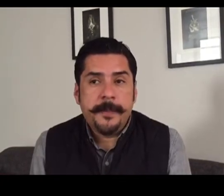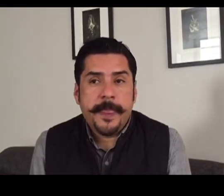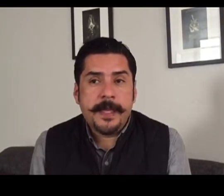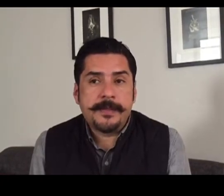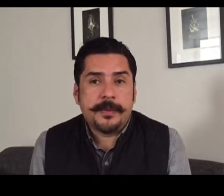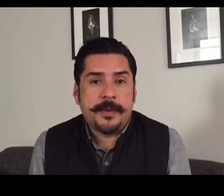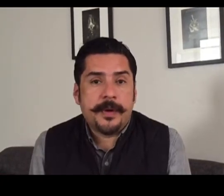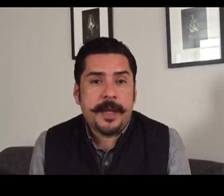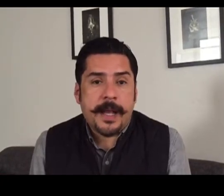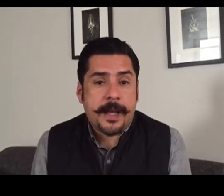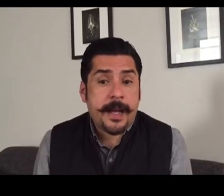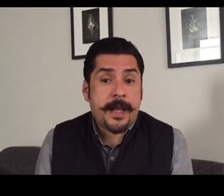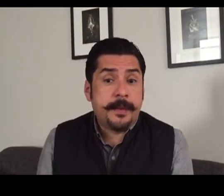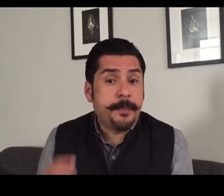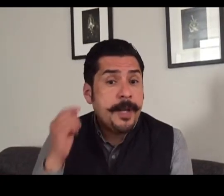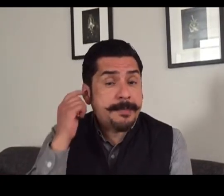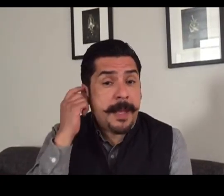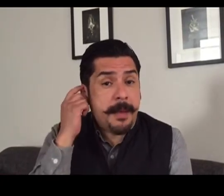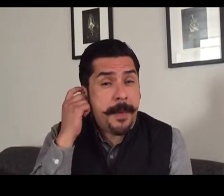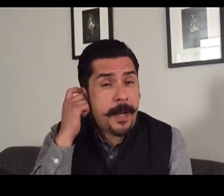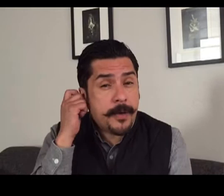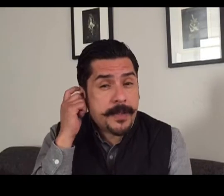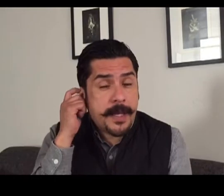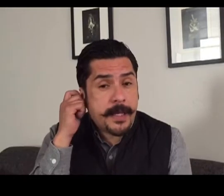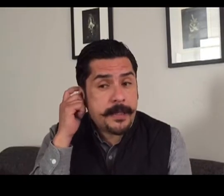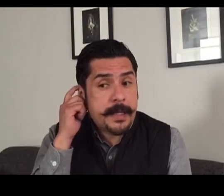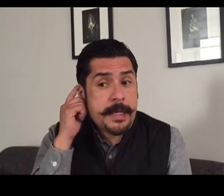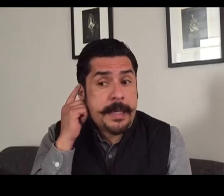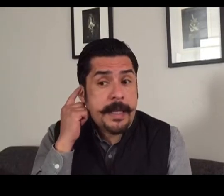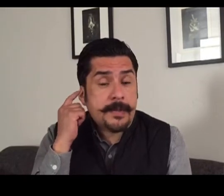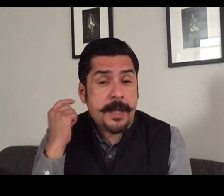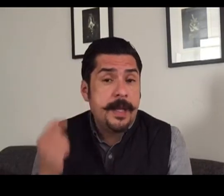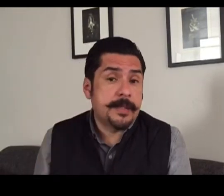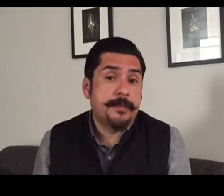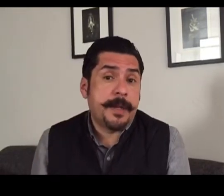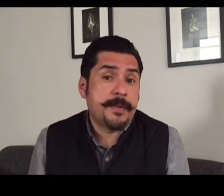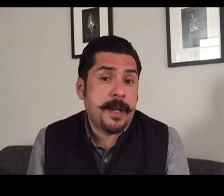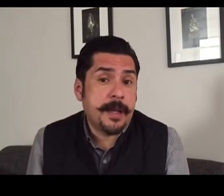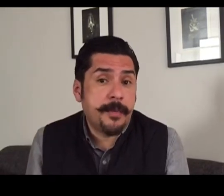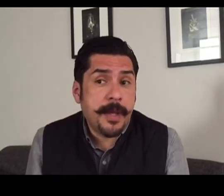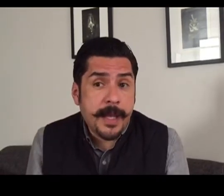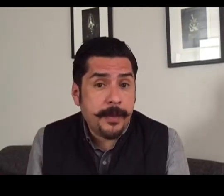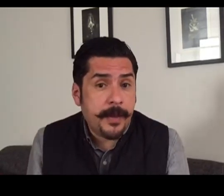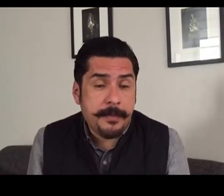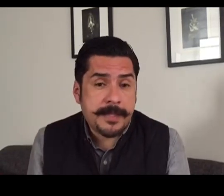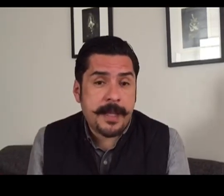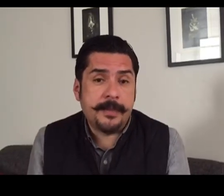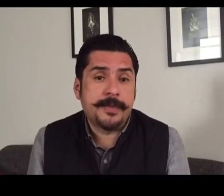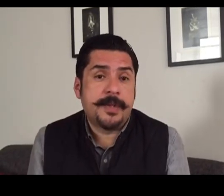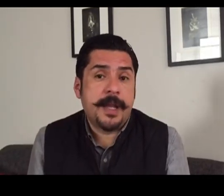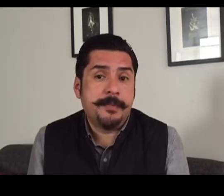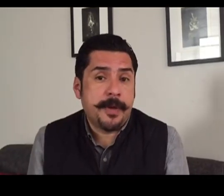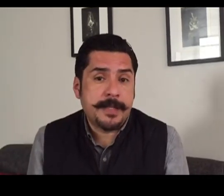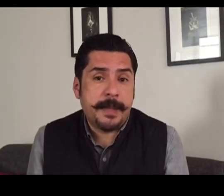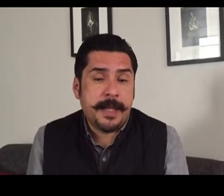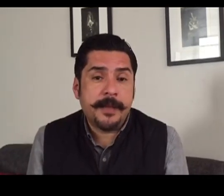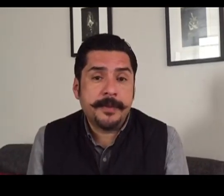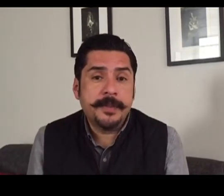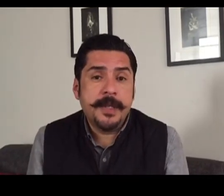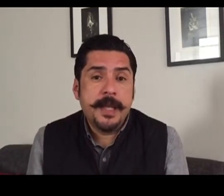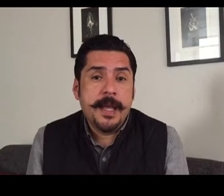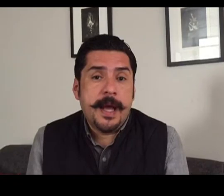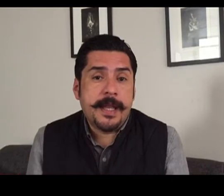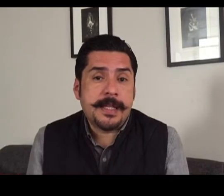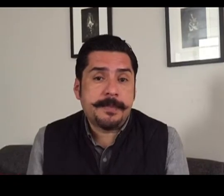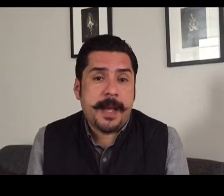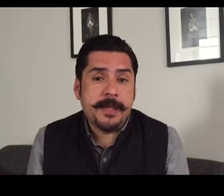guión, estuvo en la carrera por España para el Oscar. Es un personaje muy querido además en la industria y muy